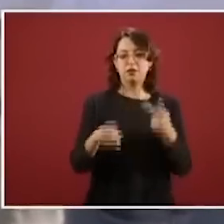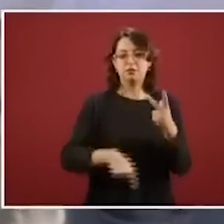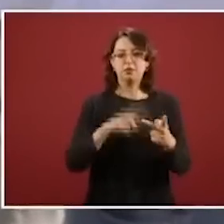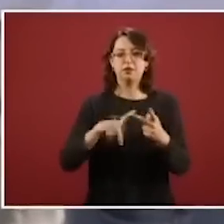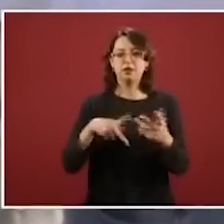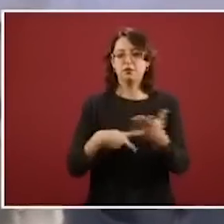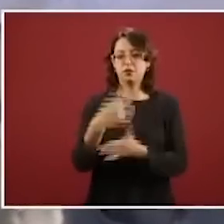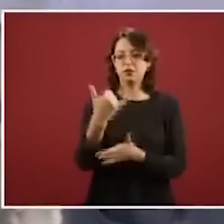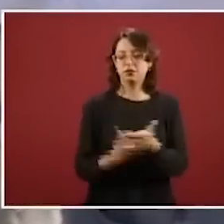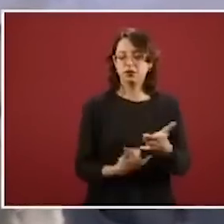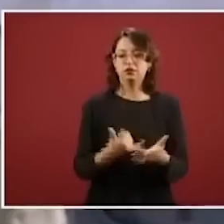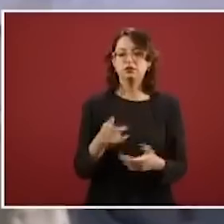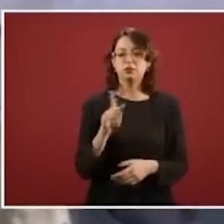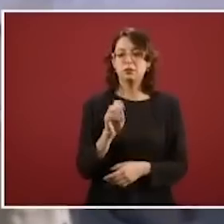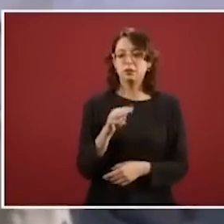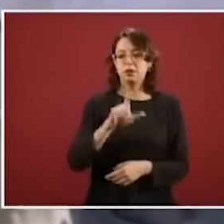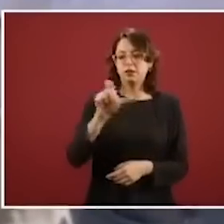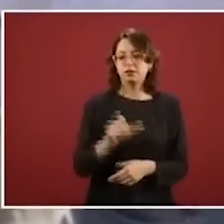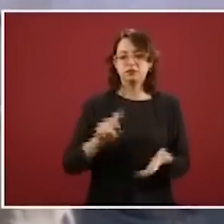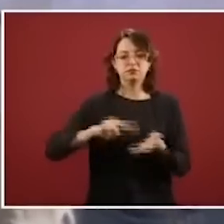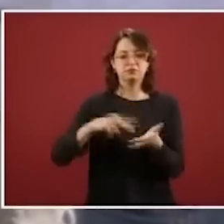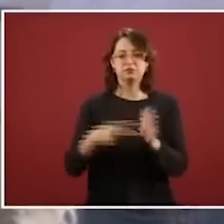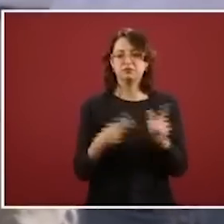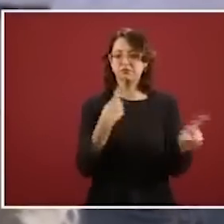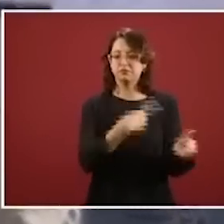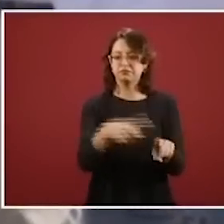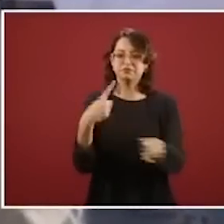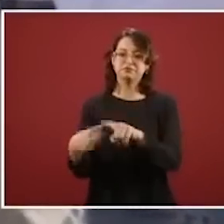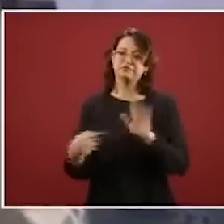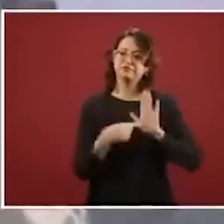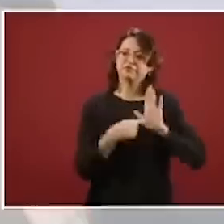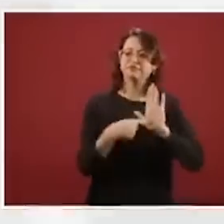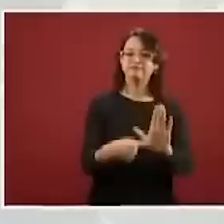proyectos de Pemex, todos los ingenieros que nos están ayudando. Va el reporte.